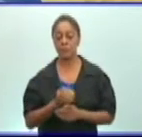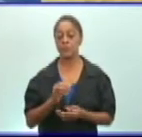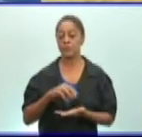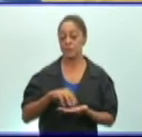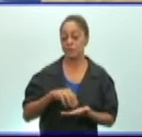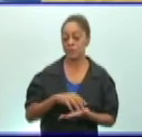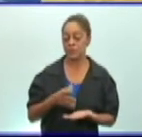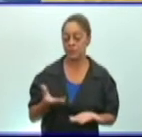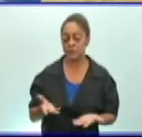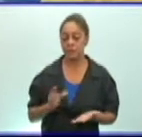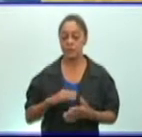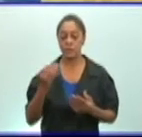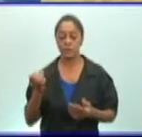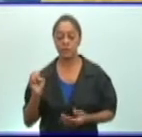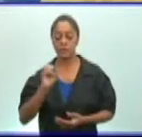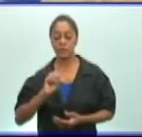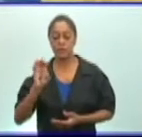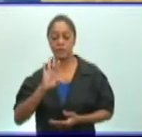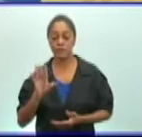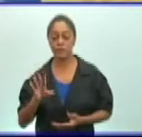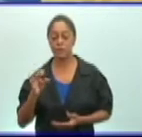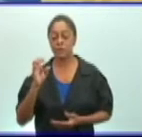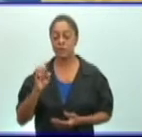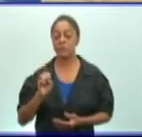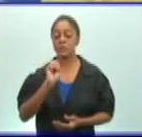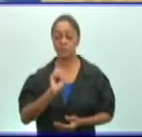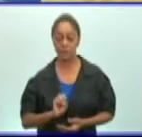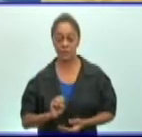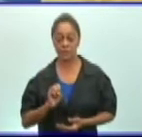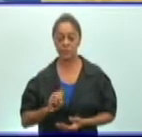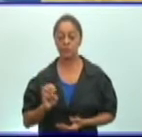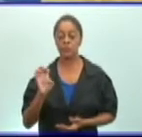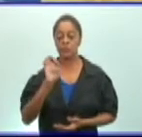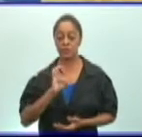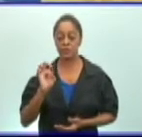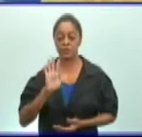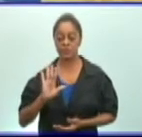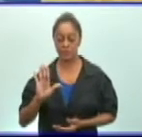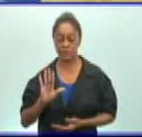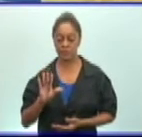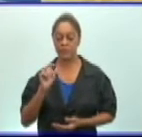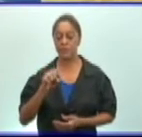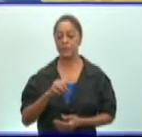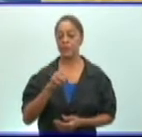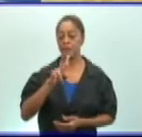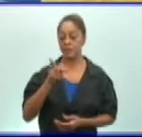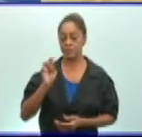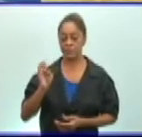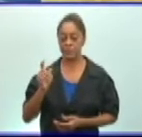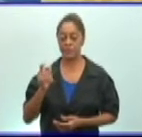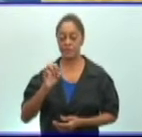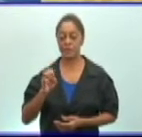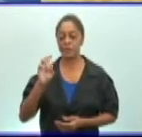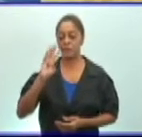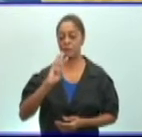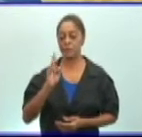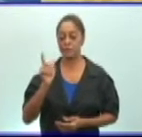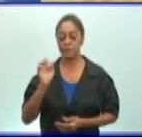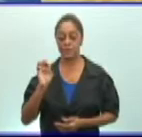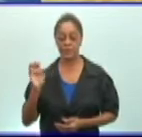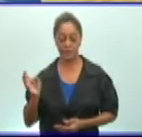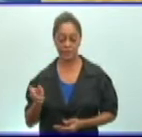ubicada en Europa, específicamente en la zona sur de Europa, en la península de los Balcanes.